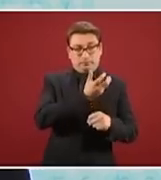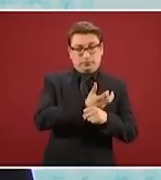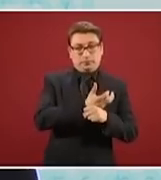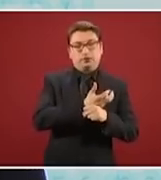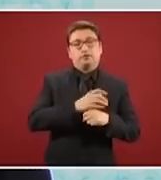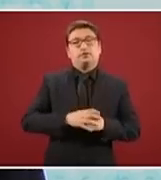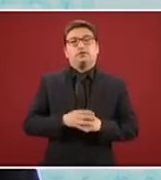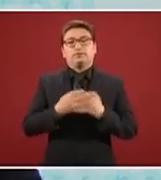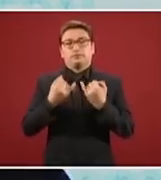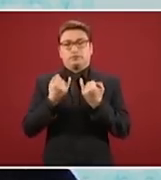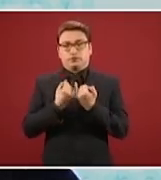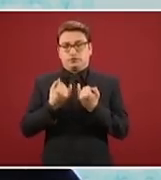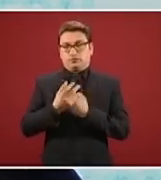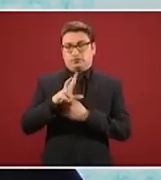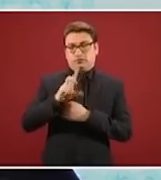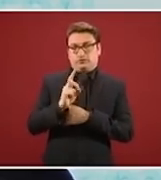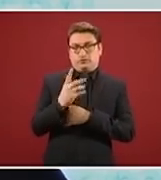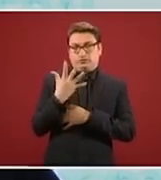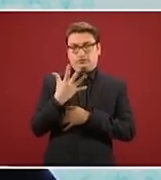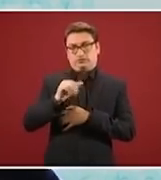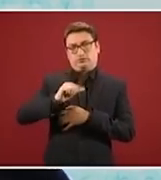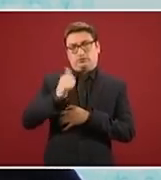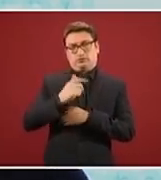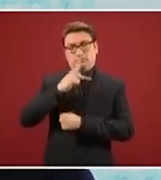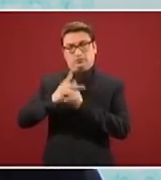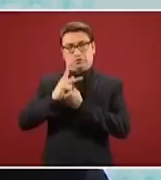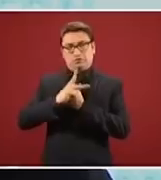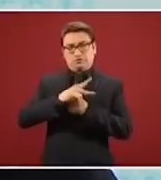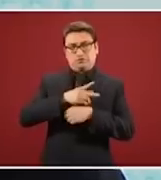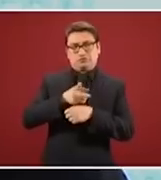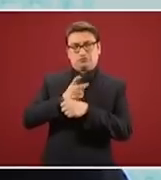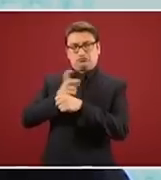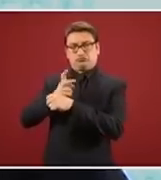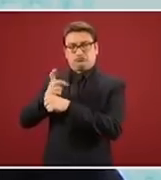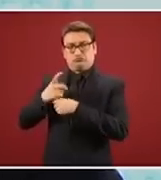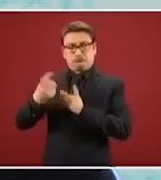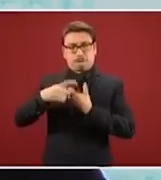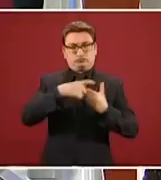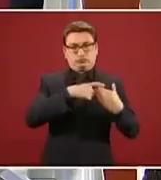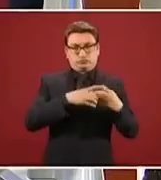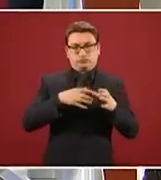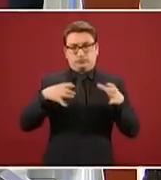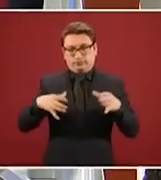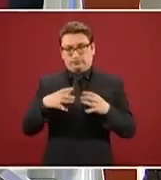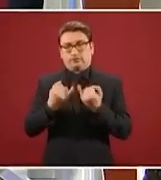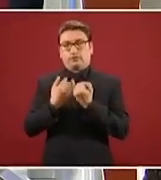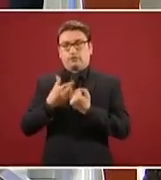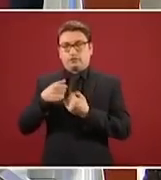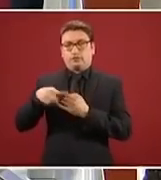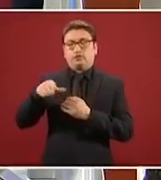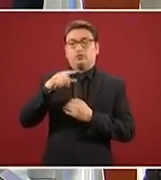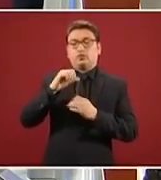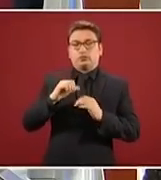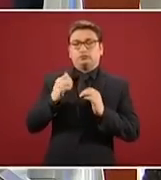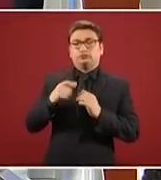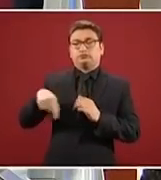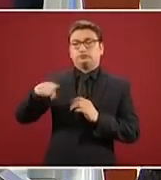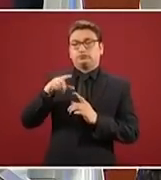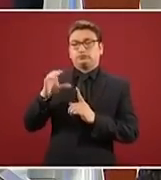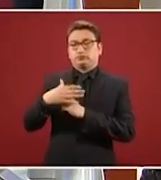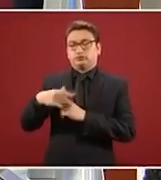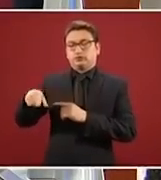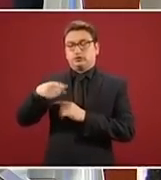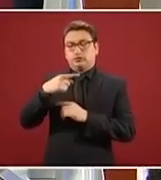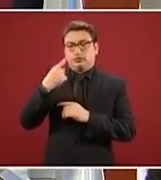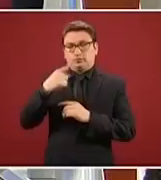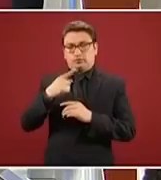como de 35 países que fueron invitados 5 agencias de cooperación internacionales y 8